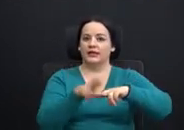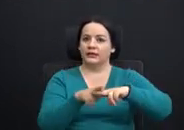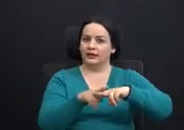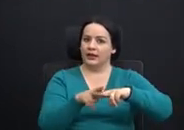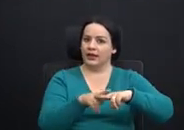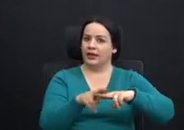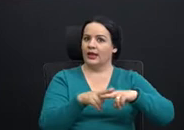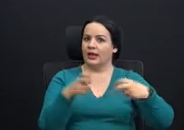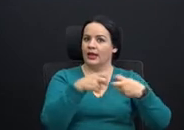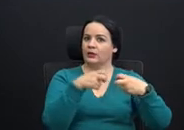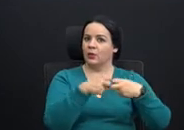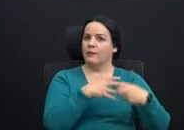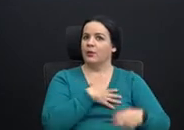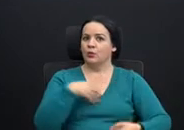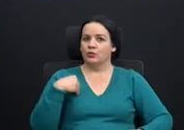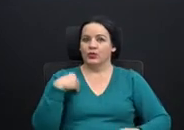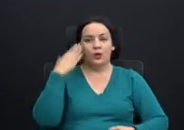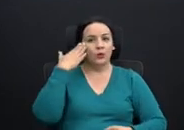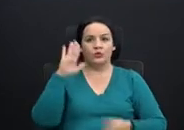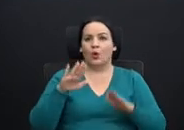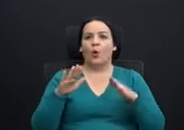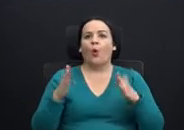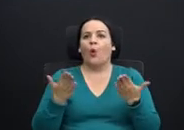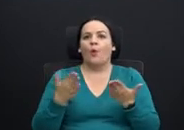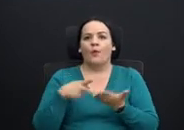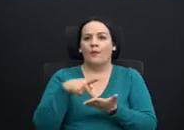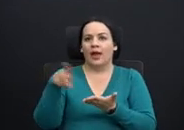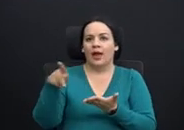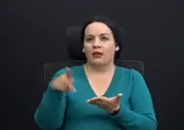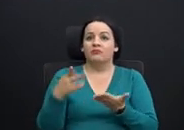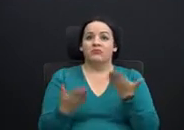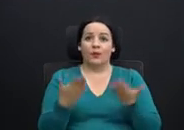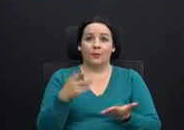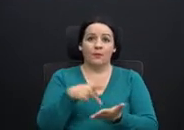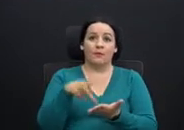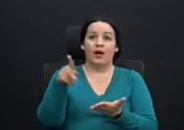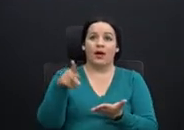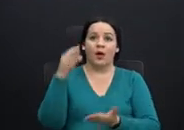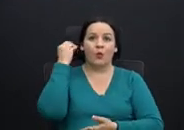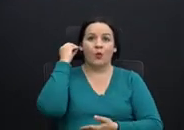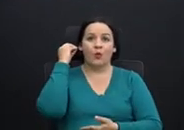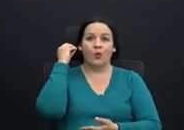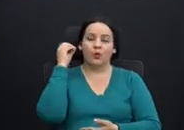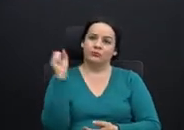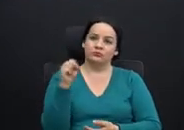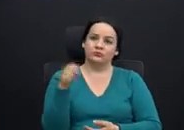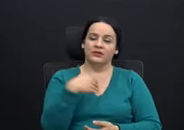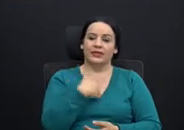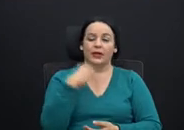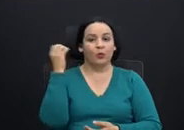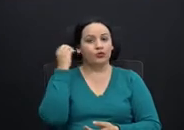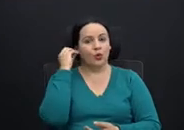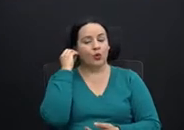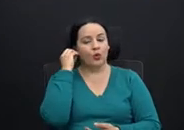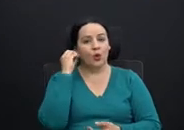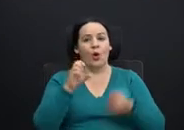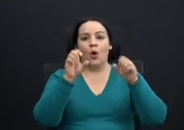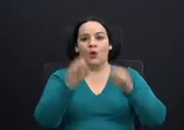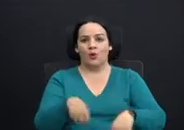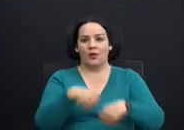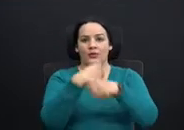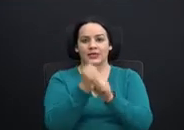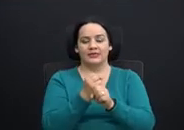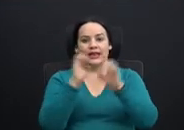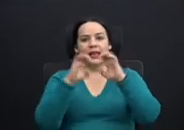me gusta. No sé con qué pagarlo. Bueno, puede ser con el oro, ¿verdad? Tenemos oro. Podemos hacer el Estadio